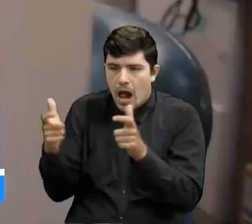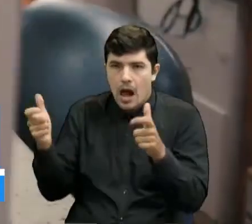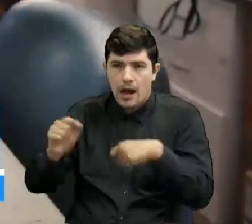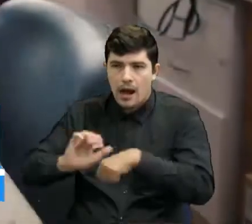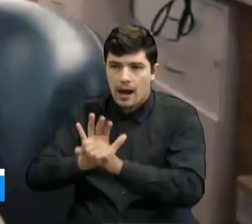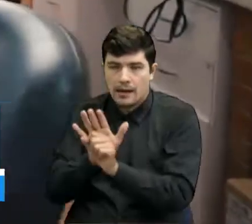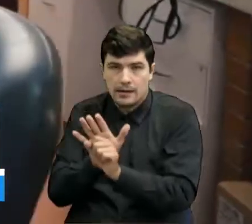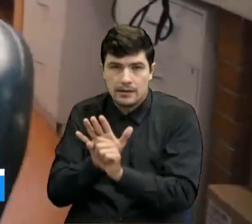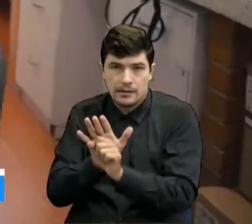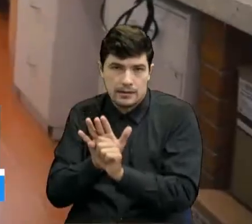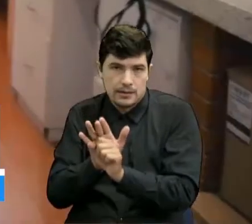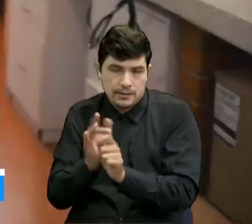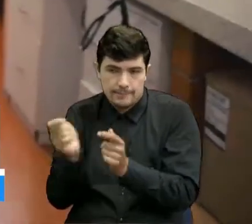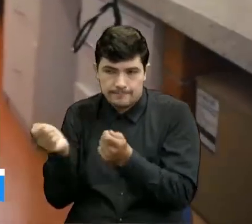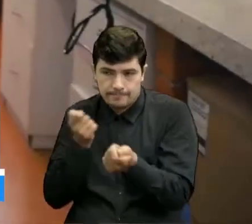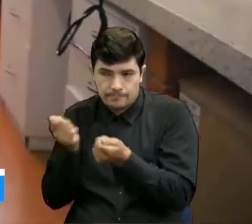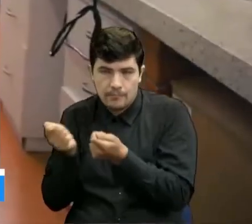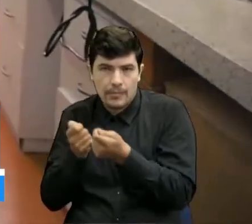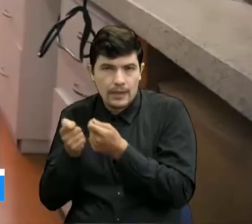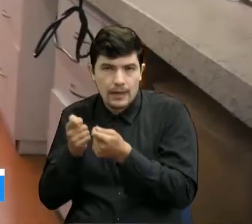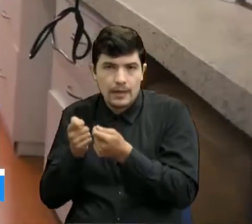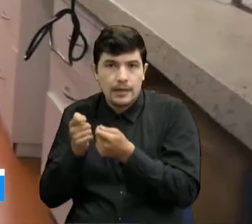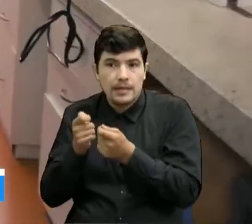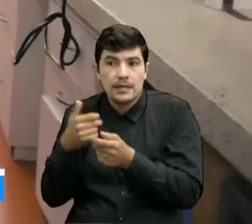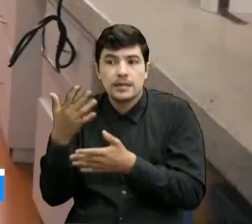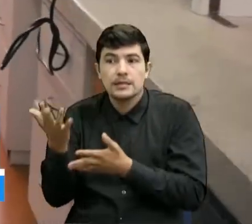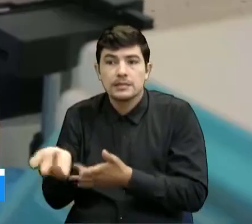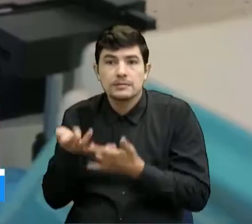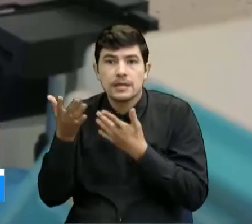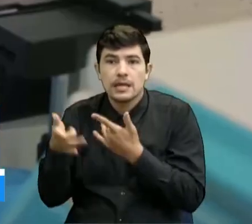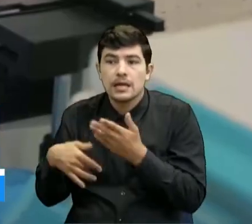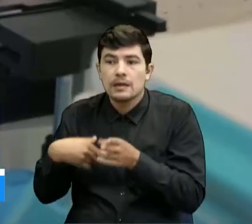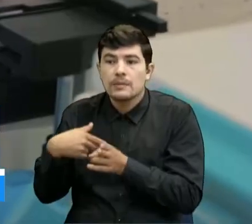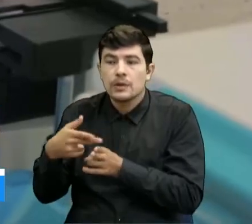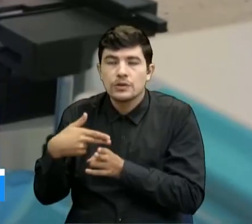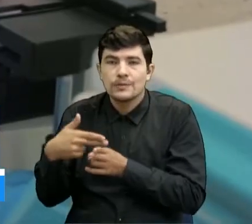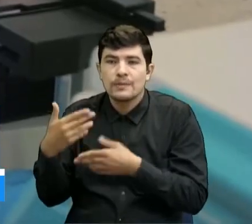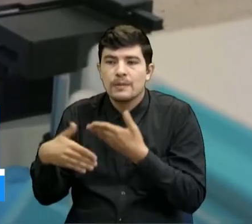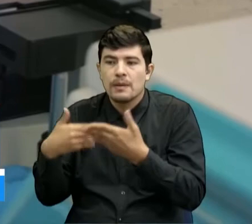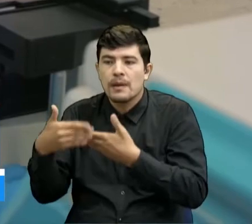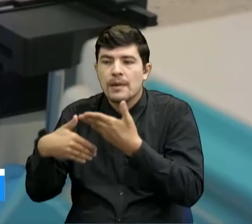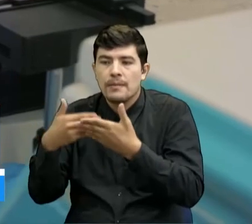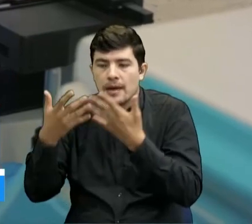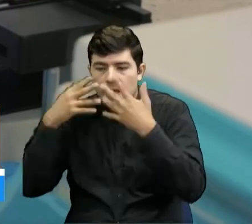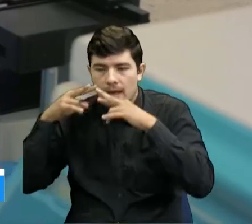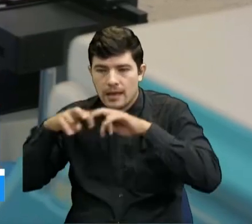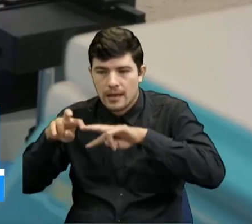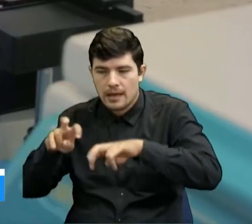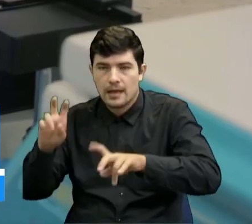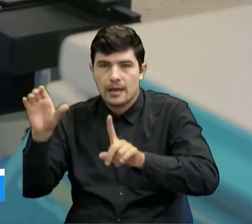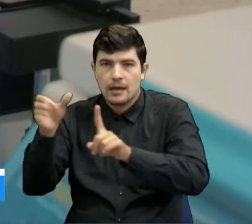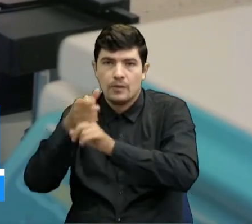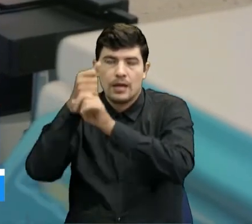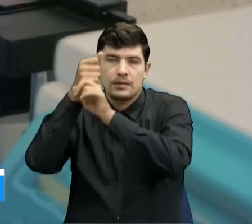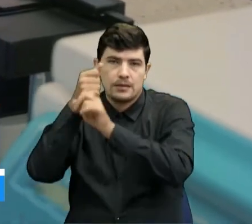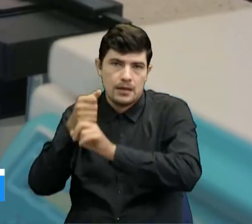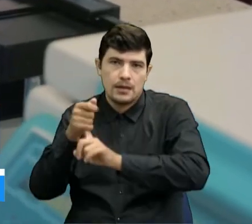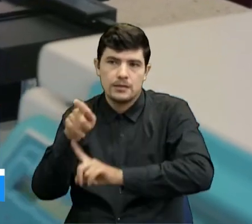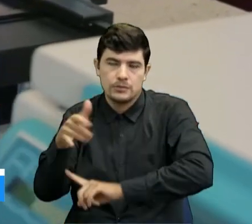en las personas. Mientras sale una vacuna, mientras la vacuna sea de Astra, de